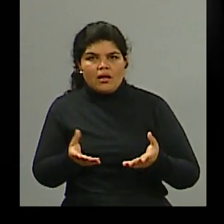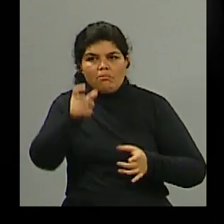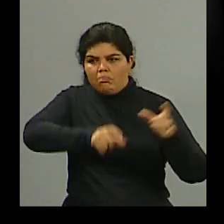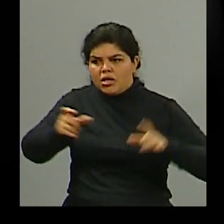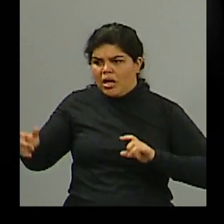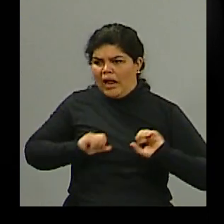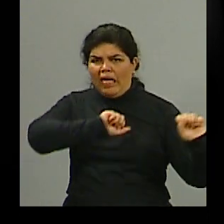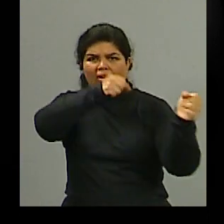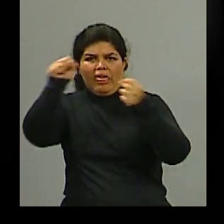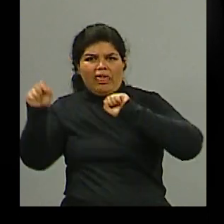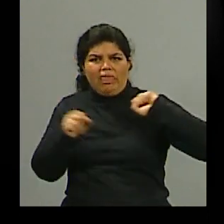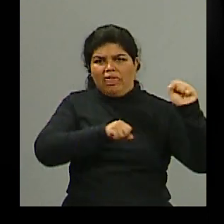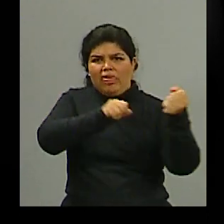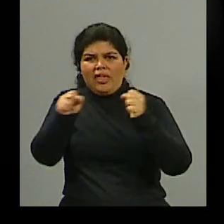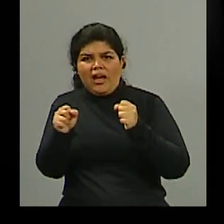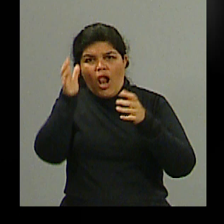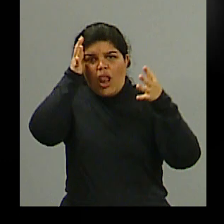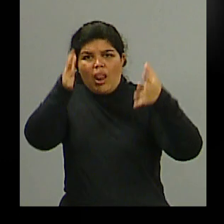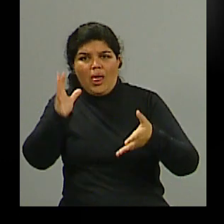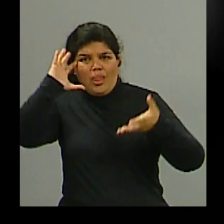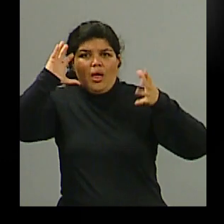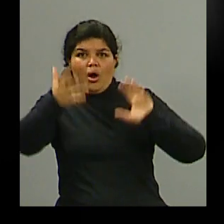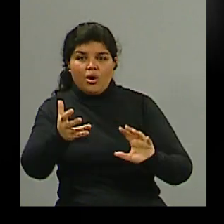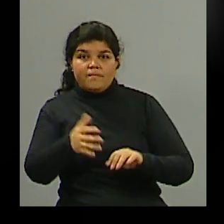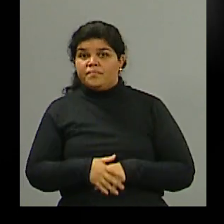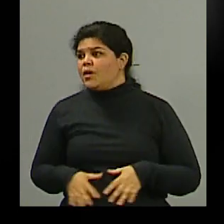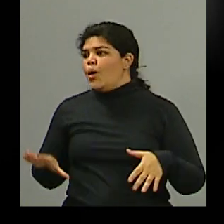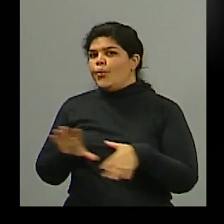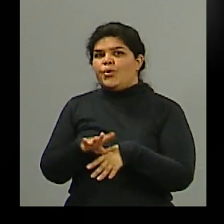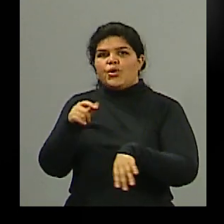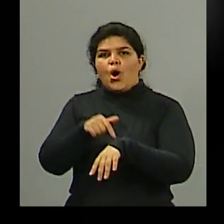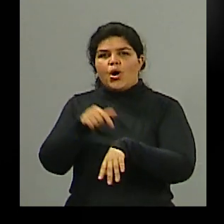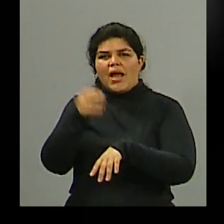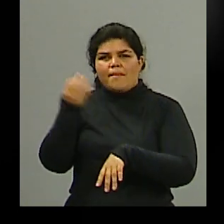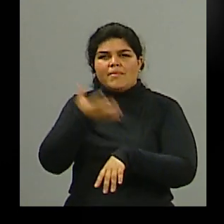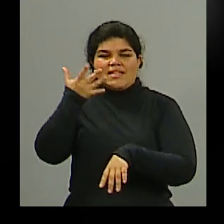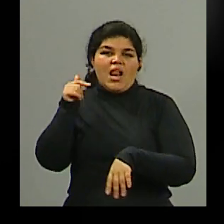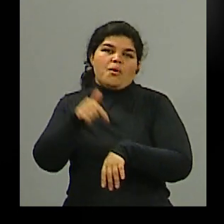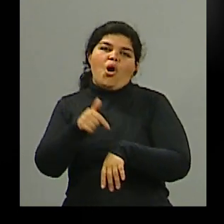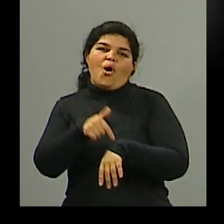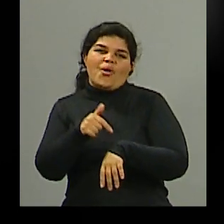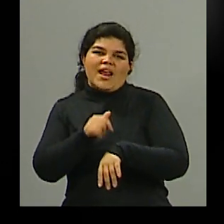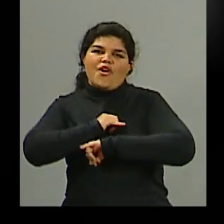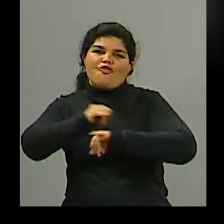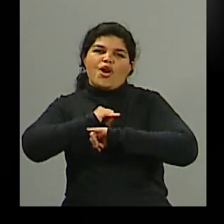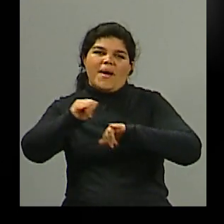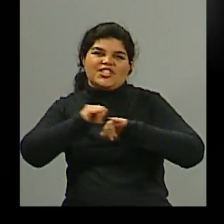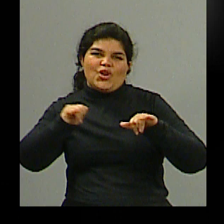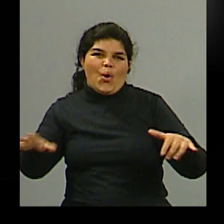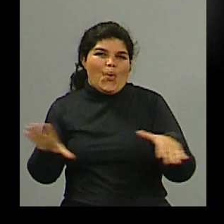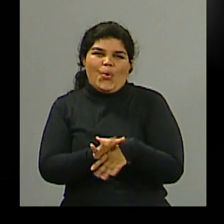revuelta tremenda. Fue en un Imagínate horario que- especial, que fue el horario del Exacto. mediodía, donde generalmente uno lanza información, porque ya existían para esa altura